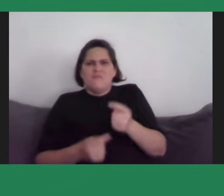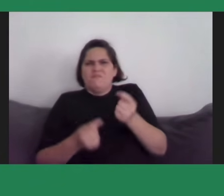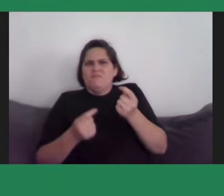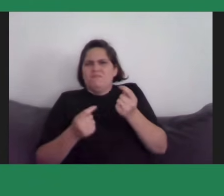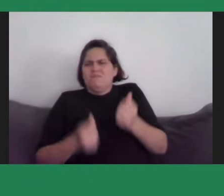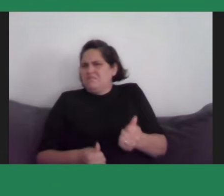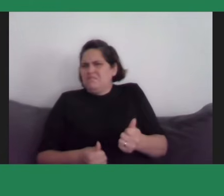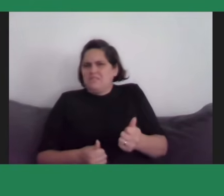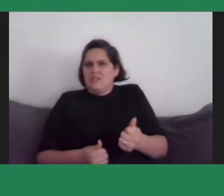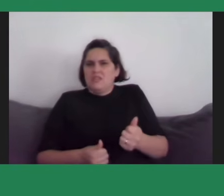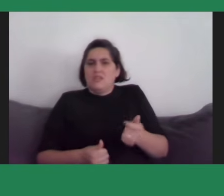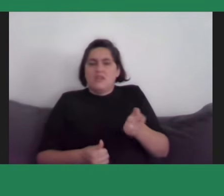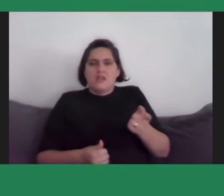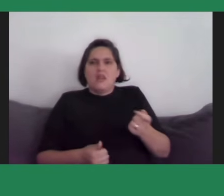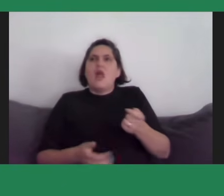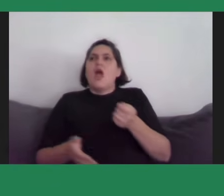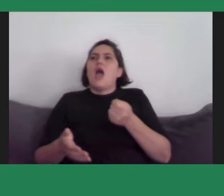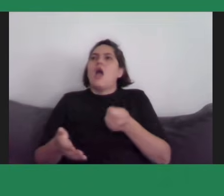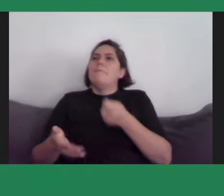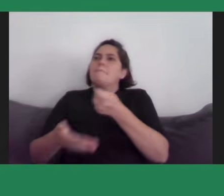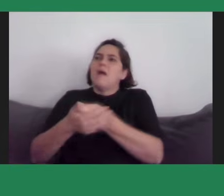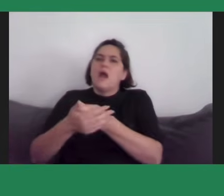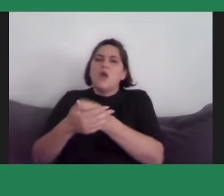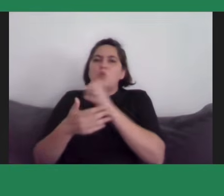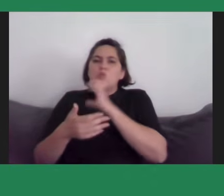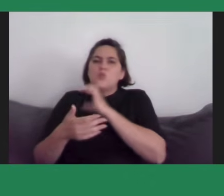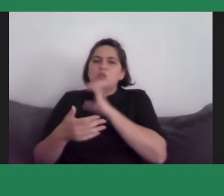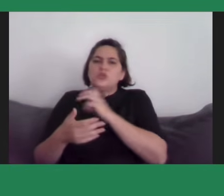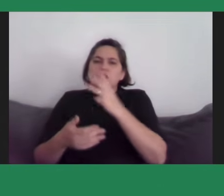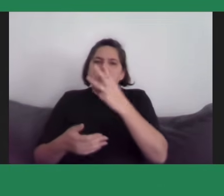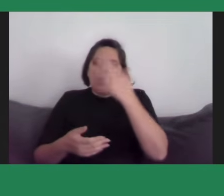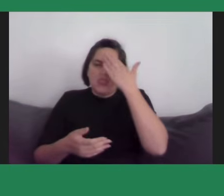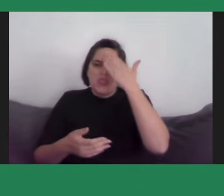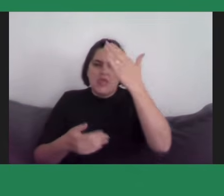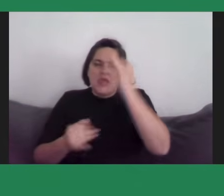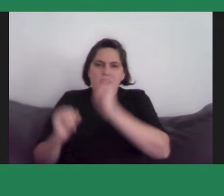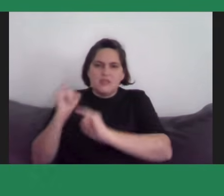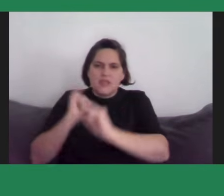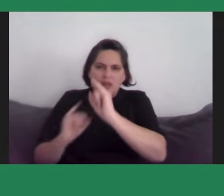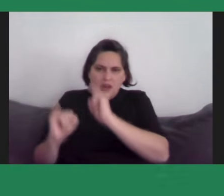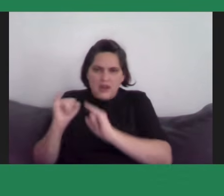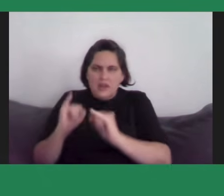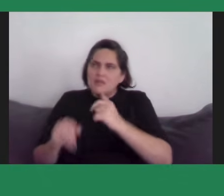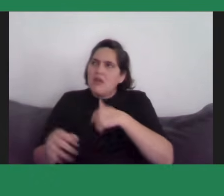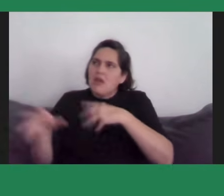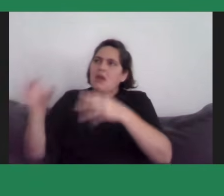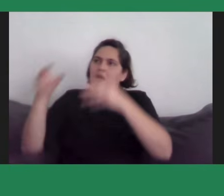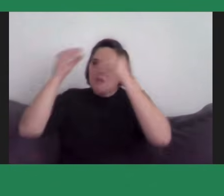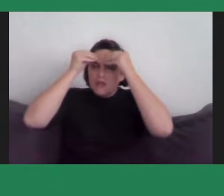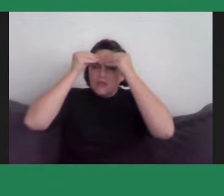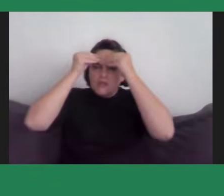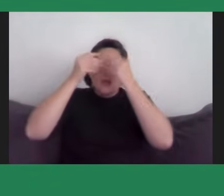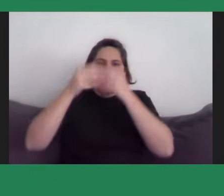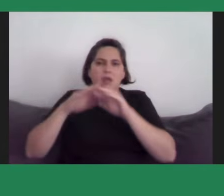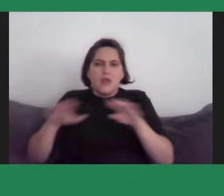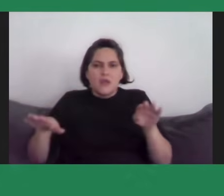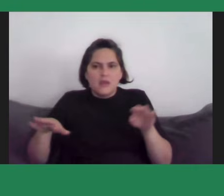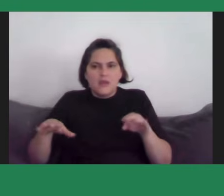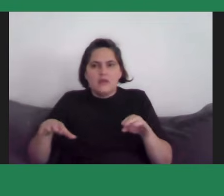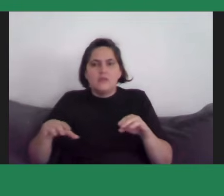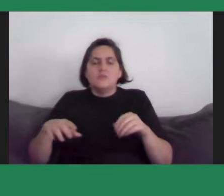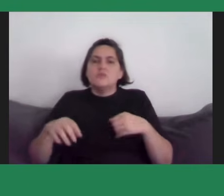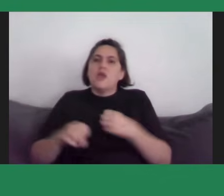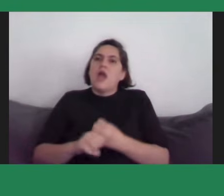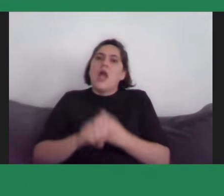solamente pagó por el curso de 3 días online, en que, como digo, solamente requiere tener la cámara prendida, pero que no